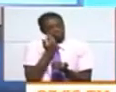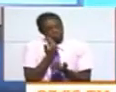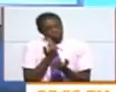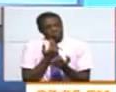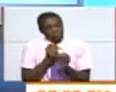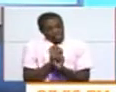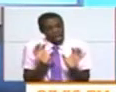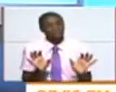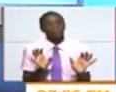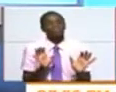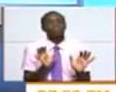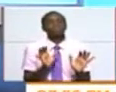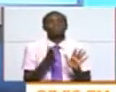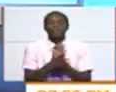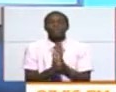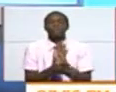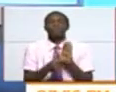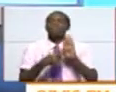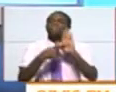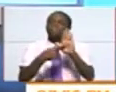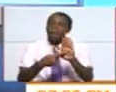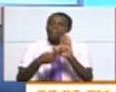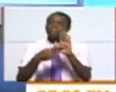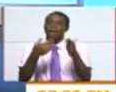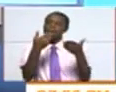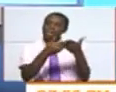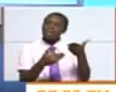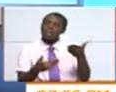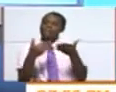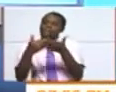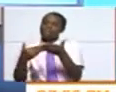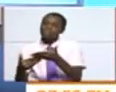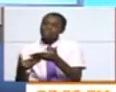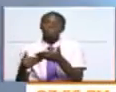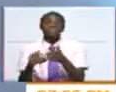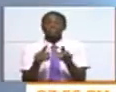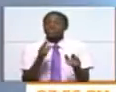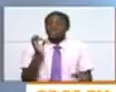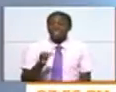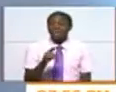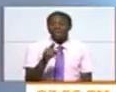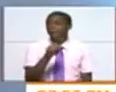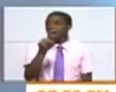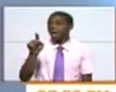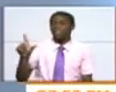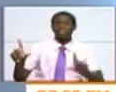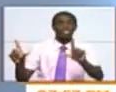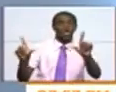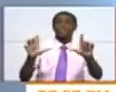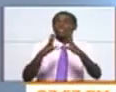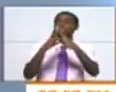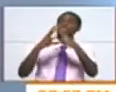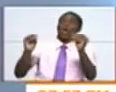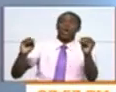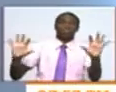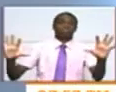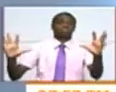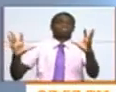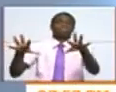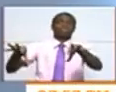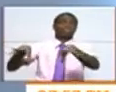tratar de dar los elementos. Sé que es muy difícil contrarrestar a todos los medios de comunicación. Hegemonía